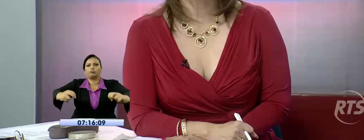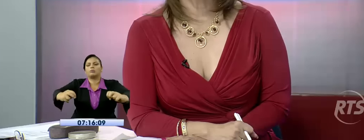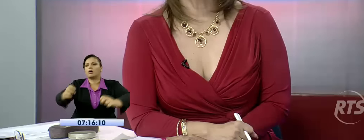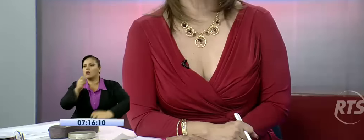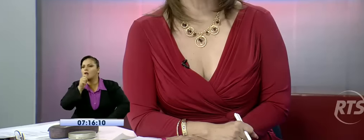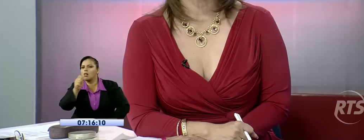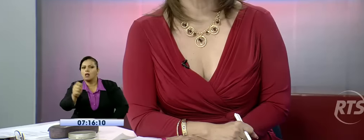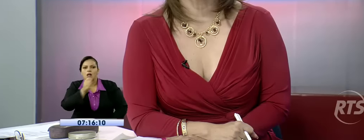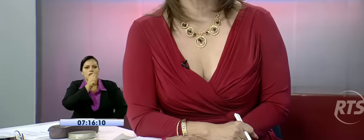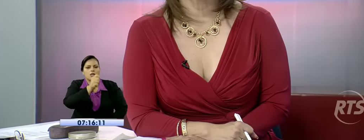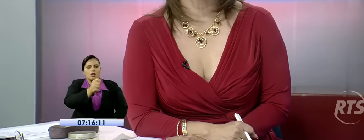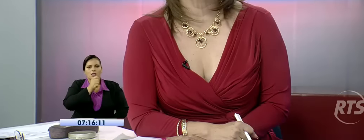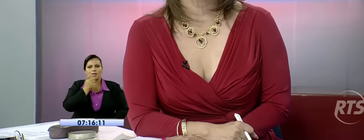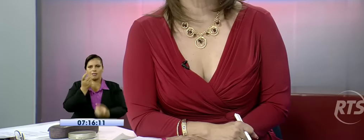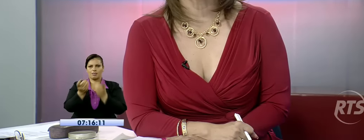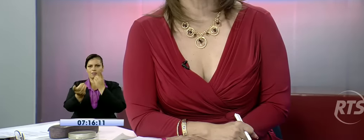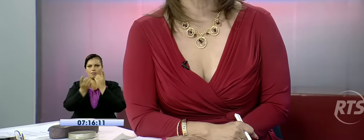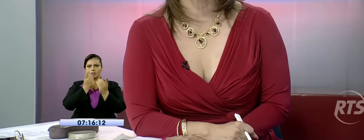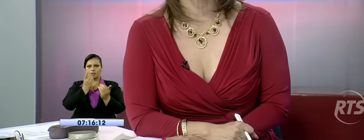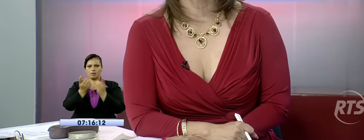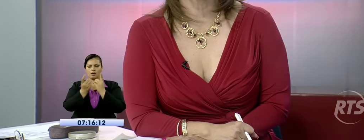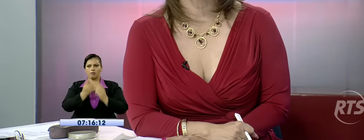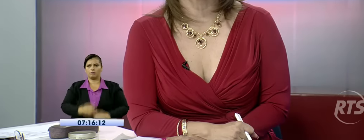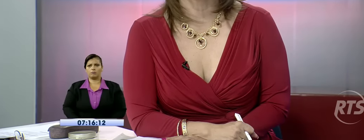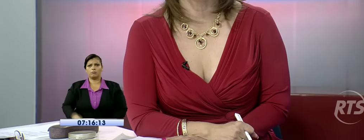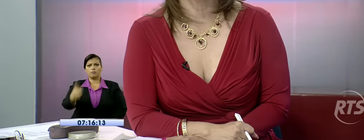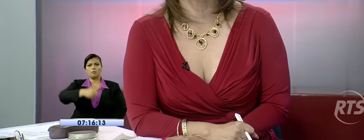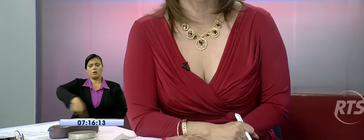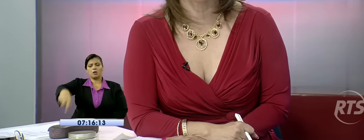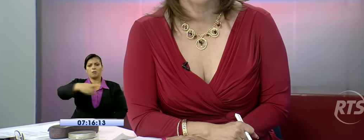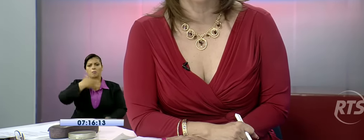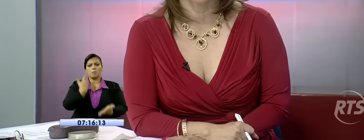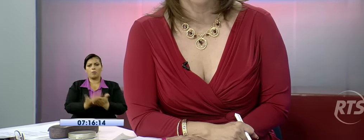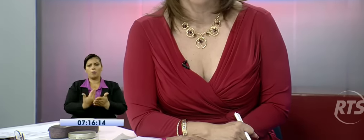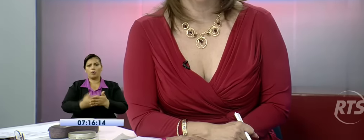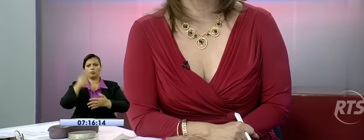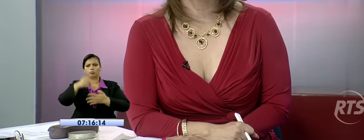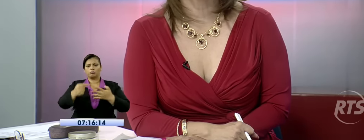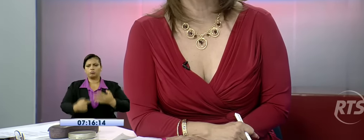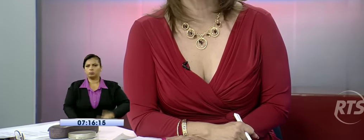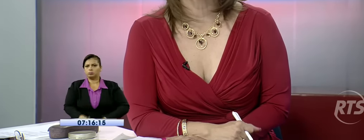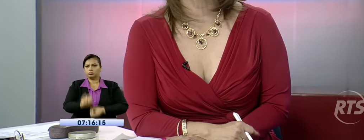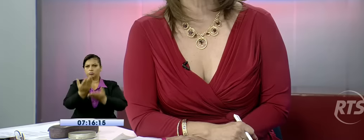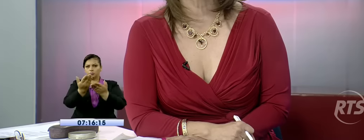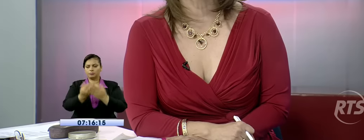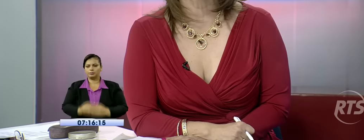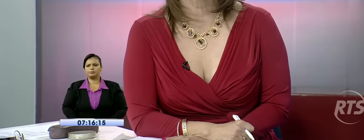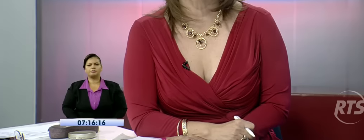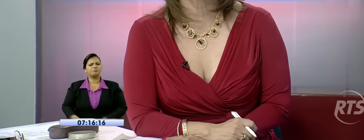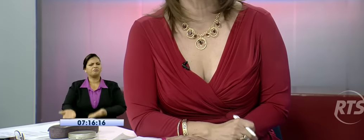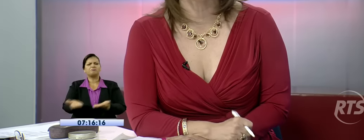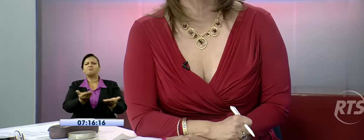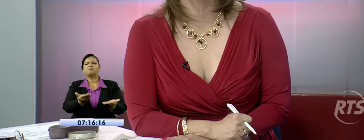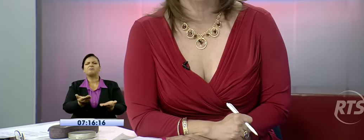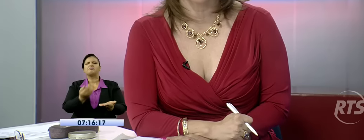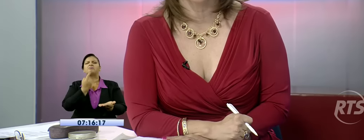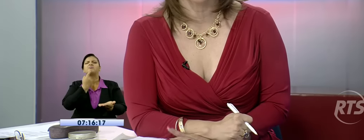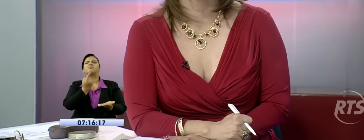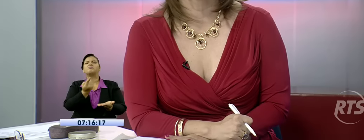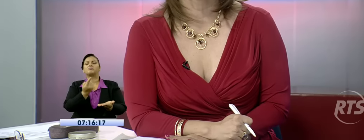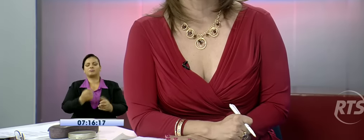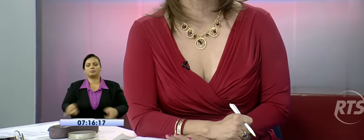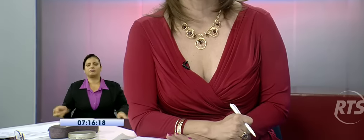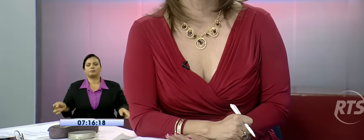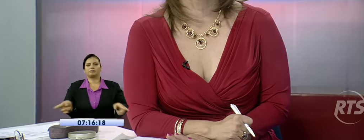Durante el conversatorio, los postulantes presentaron sus propuestas de gobierno. A continuación, les presentamos un resumen de la jornada.